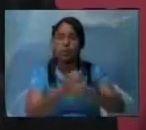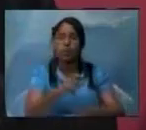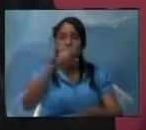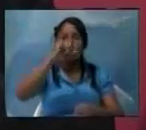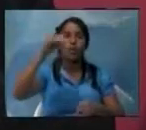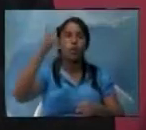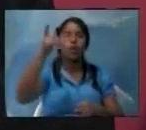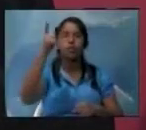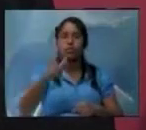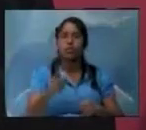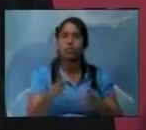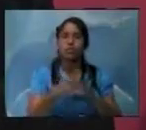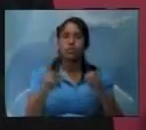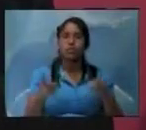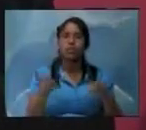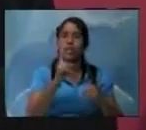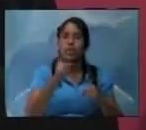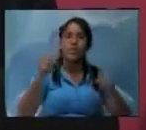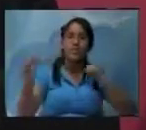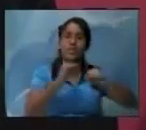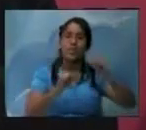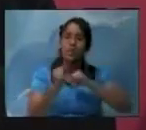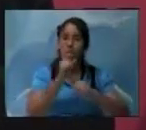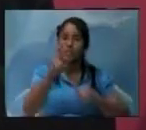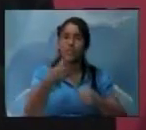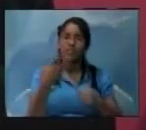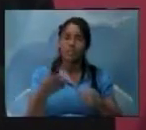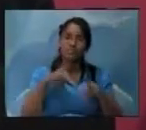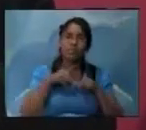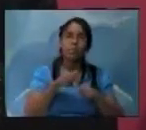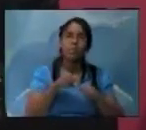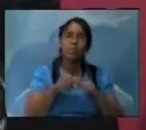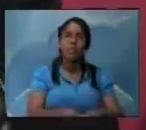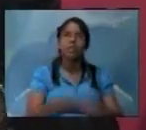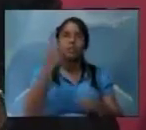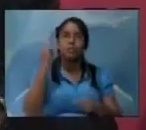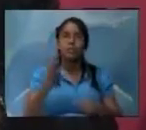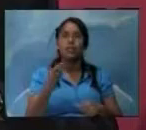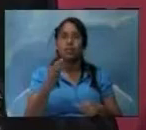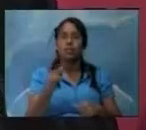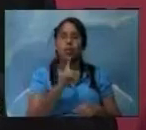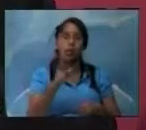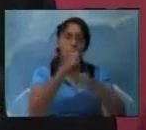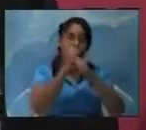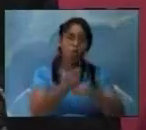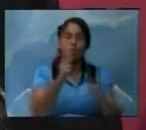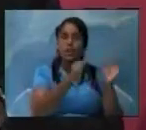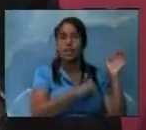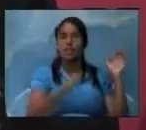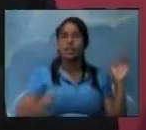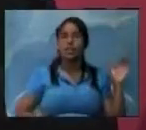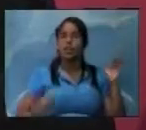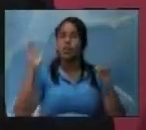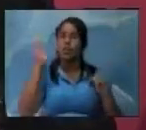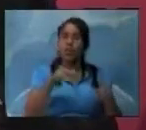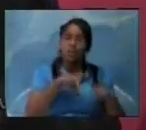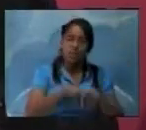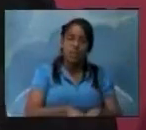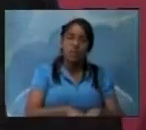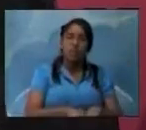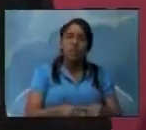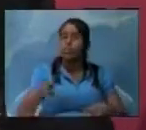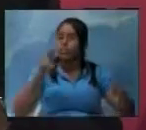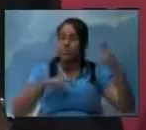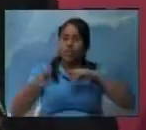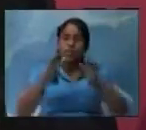Jehová son como el monte de Sión, que no se mueven, sino que permanecen para siempre. Pero los que no confían en el Señor, viene el fracaso, lo